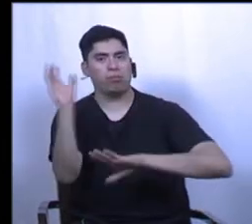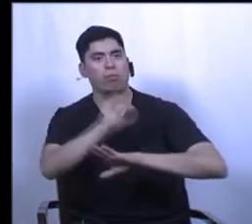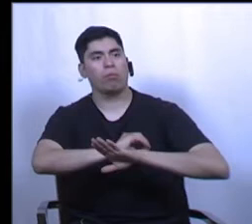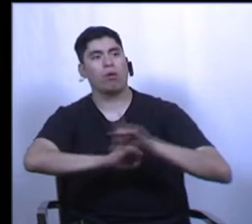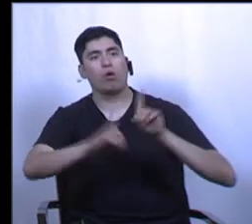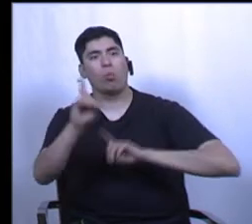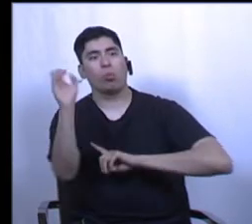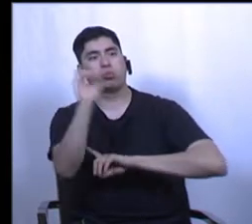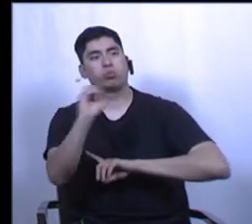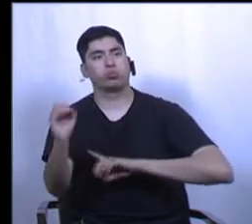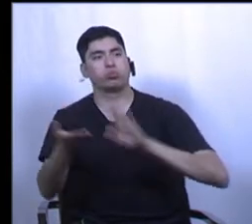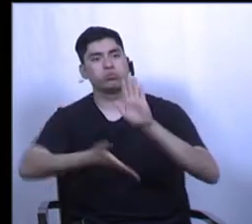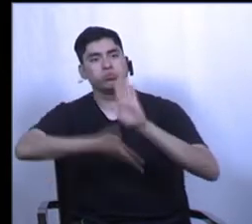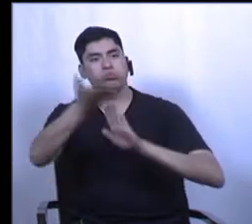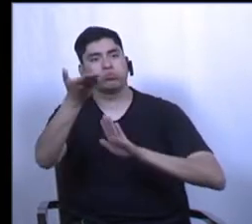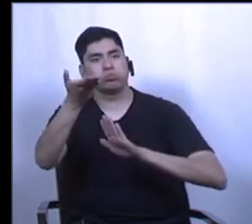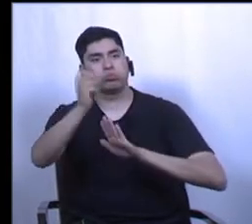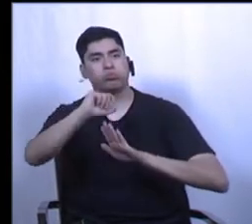porcentaje del